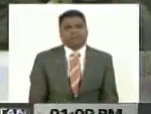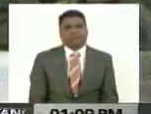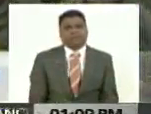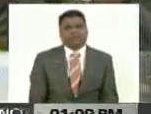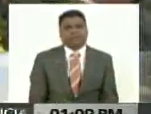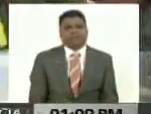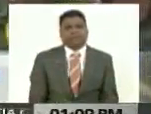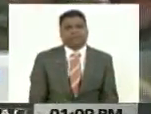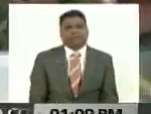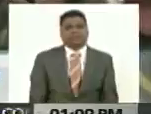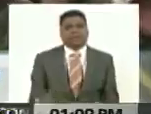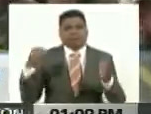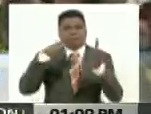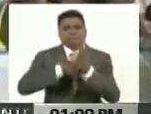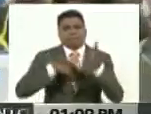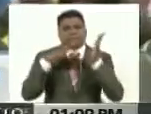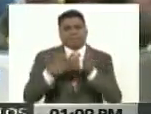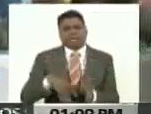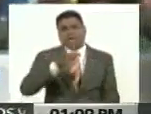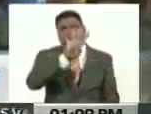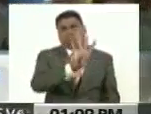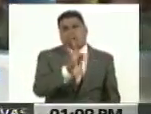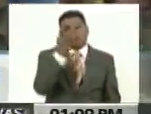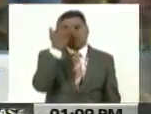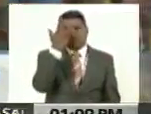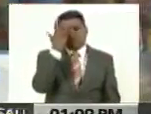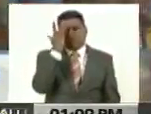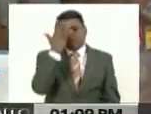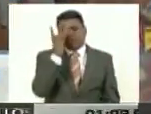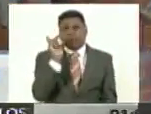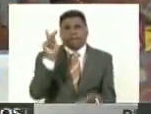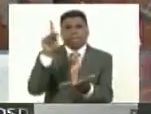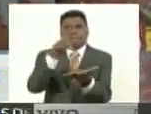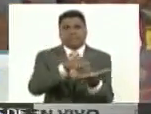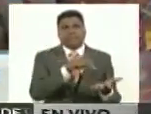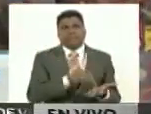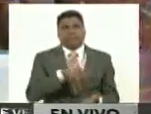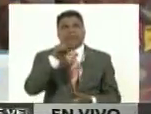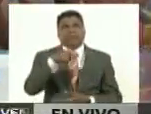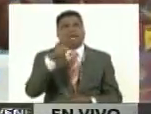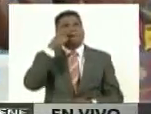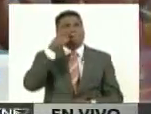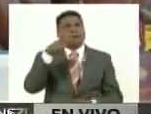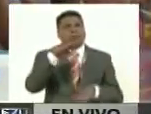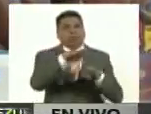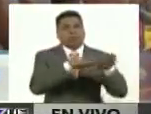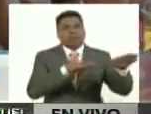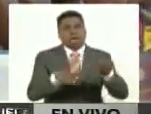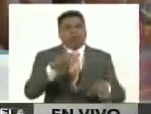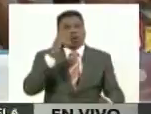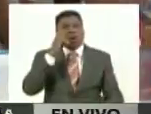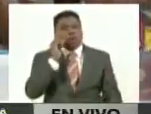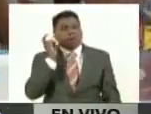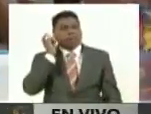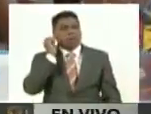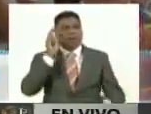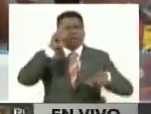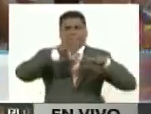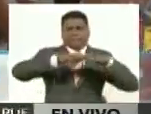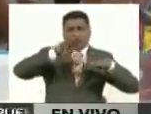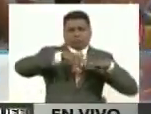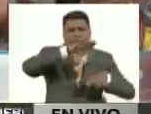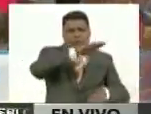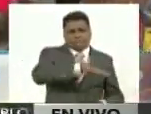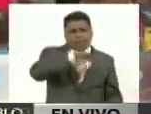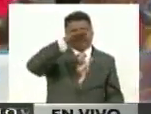del 4 de febrero aquí presentes, pero sobre todo al pueblo trujillano, a las mujeres, a los hombres, a los niños